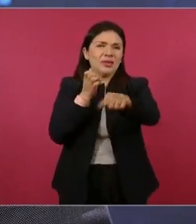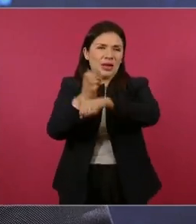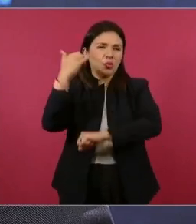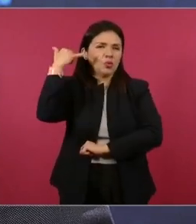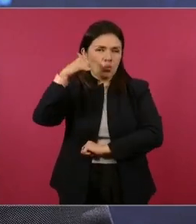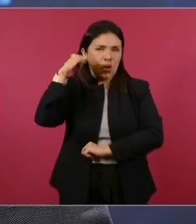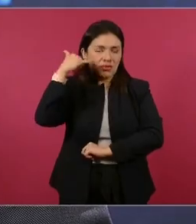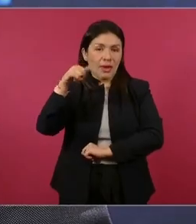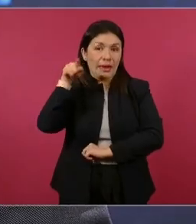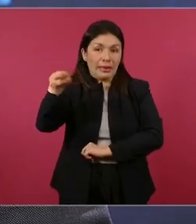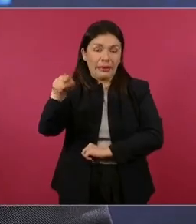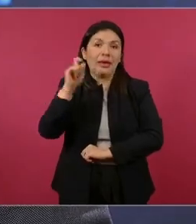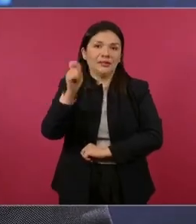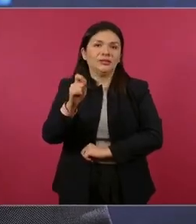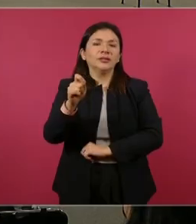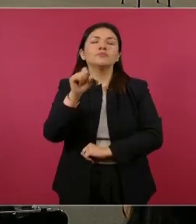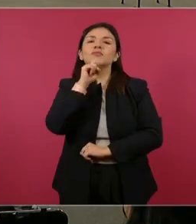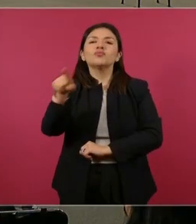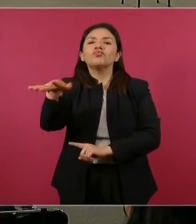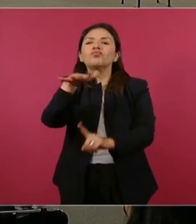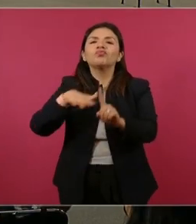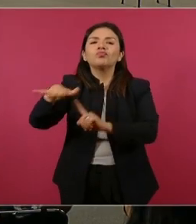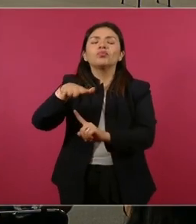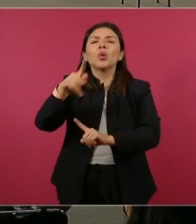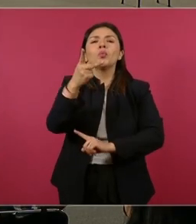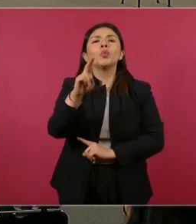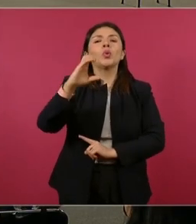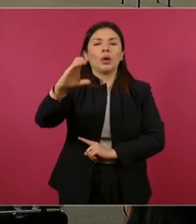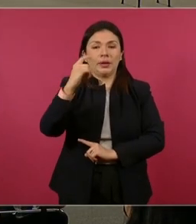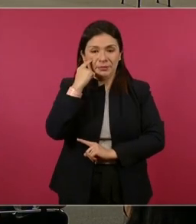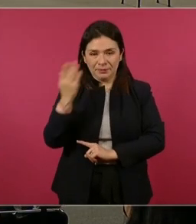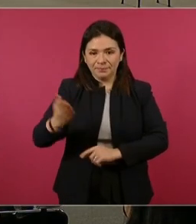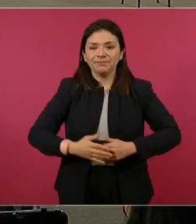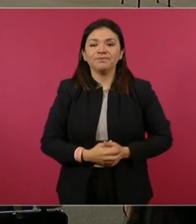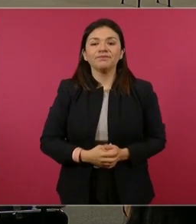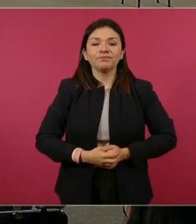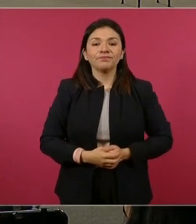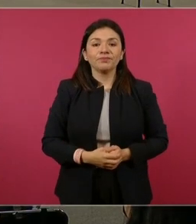de Yucatán, correspondiente a la región del Puc. Adelante.